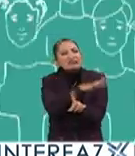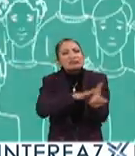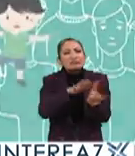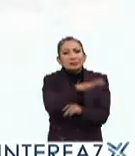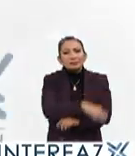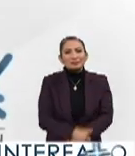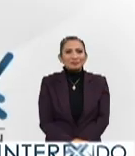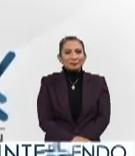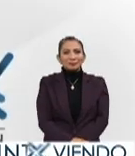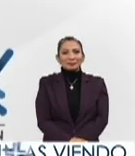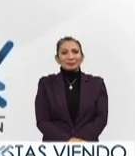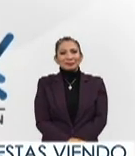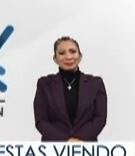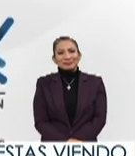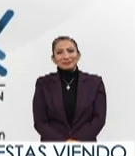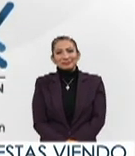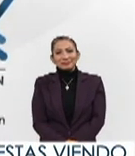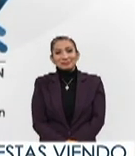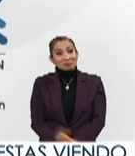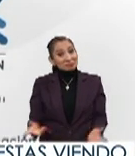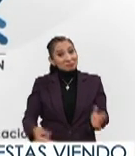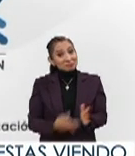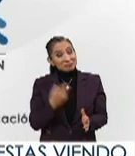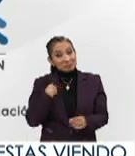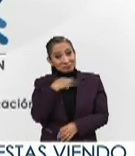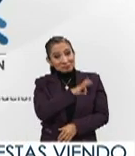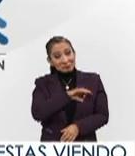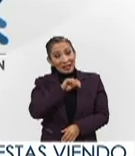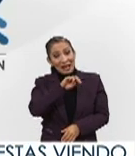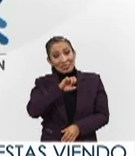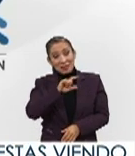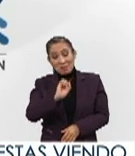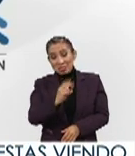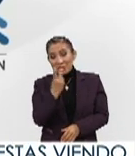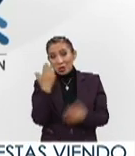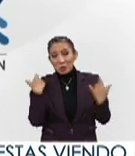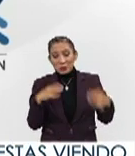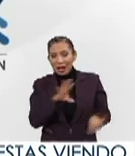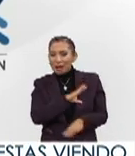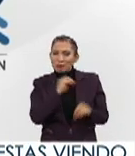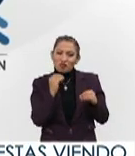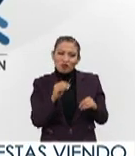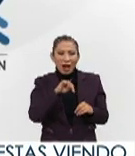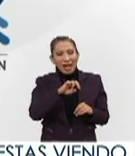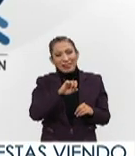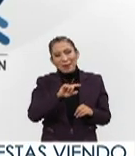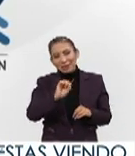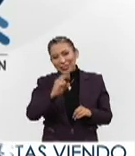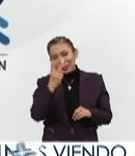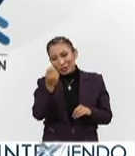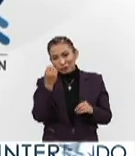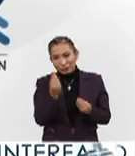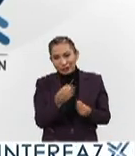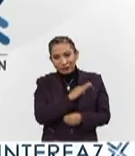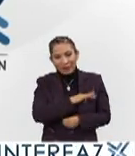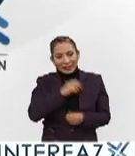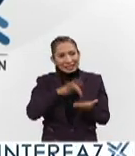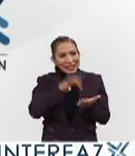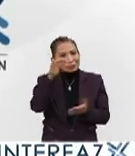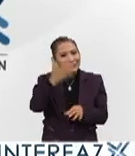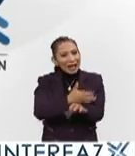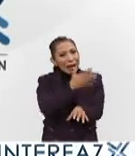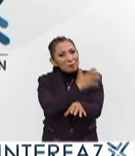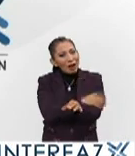rodea. Pues nuevamente muchas felicidades al Canal 22. Así es, queremos mucho al Canal 22 y muchas felicidades. Gracias